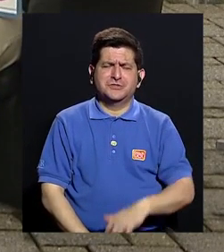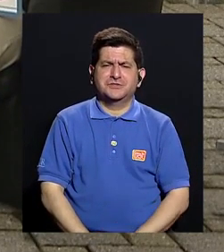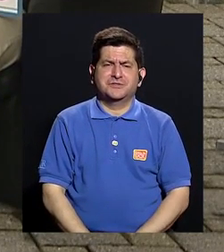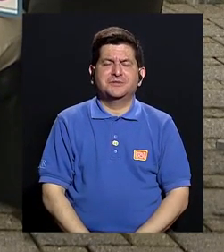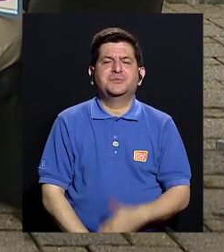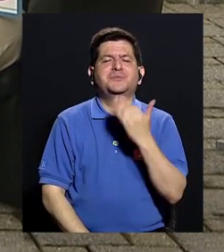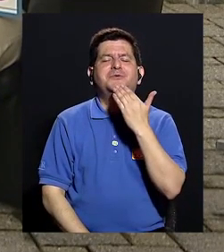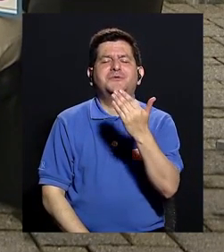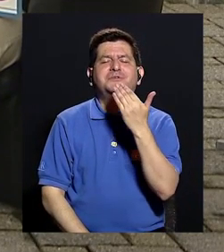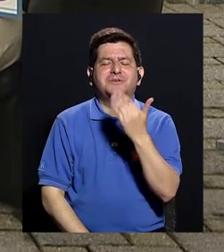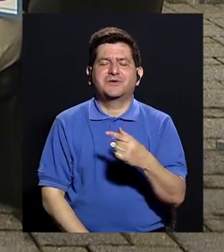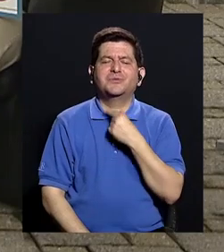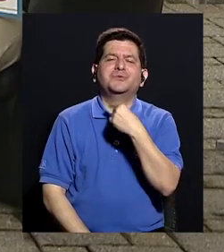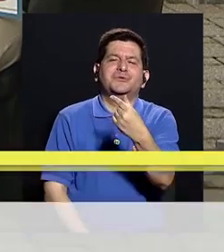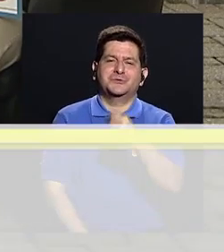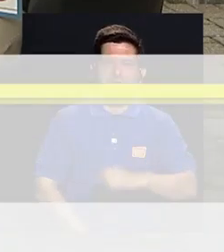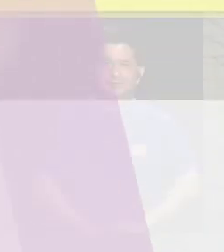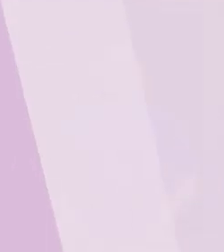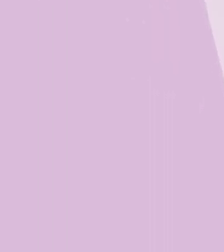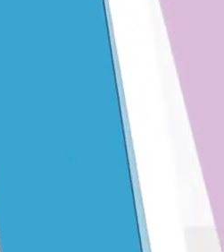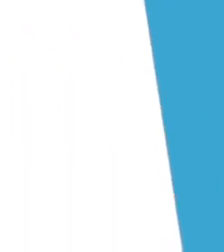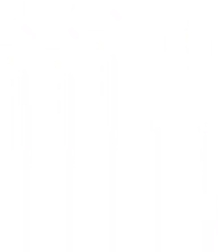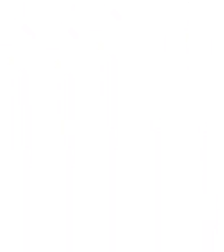muchísimas gracias con muchísimo gusto